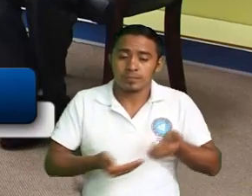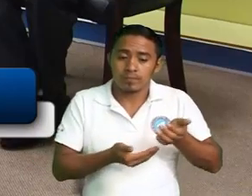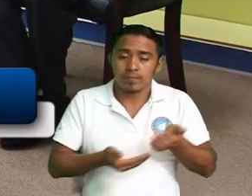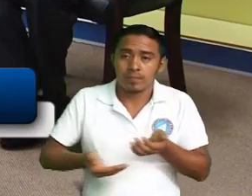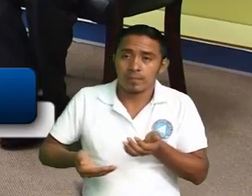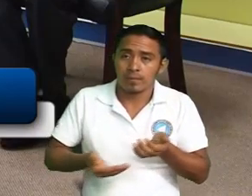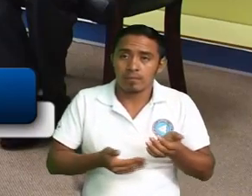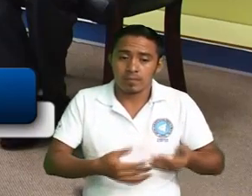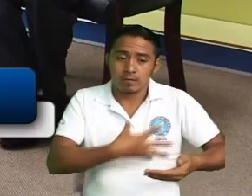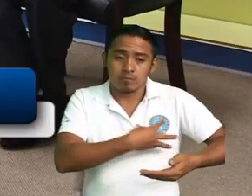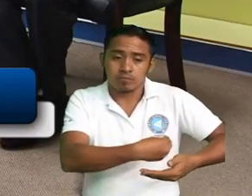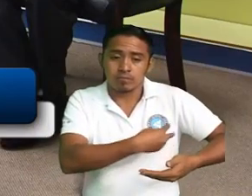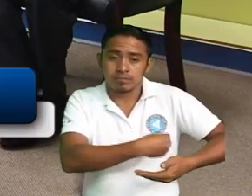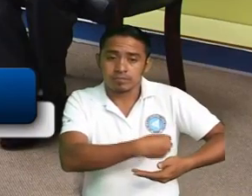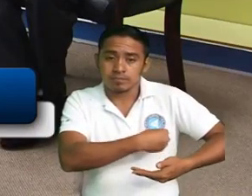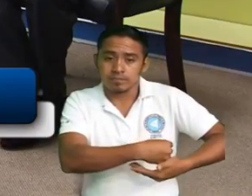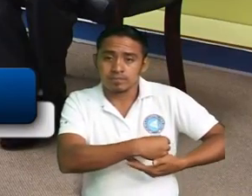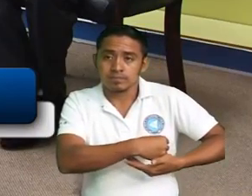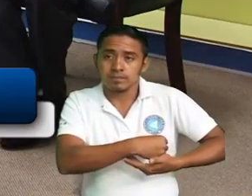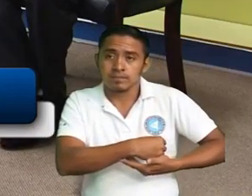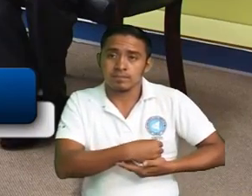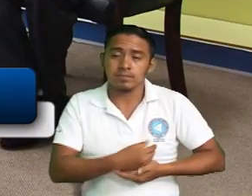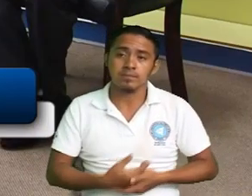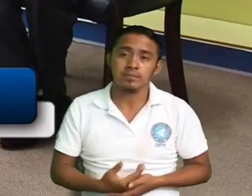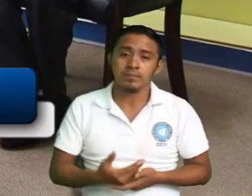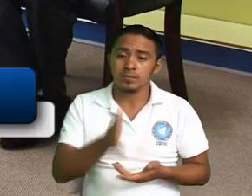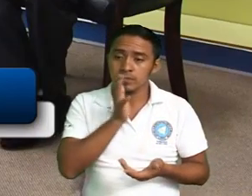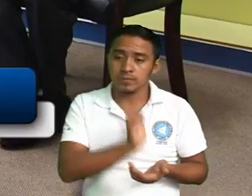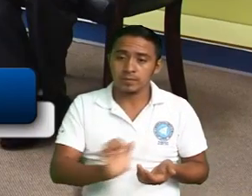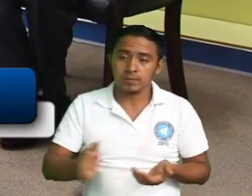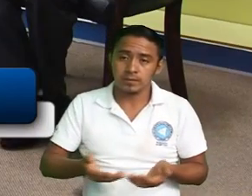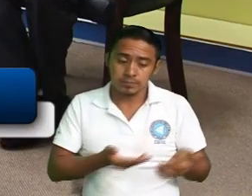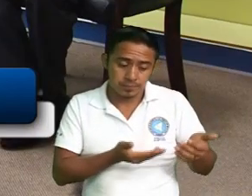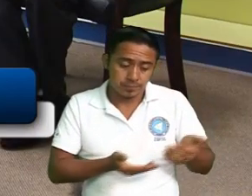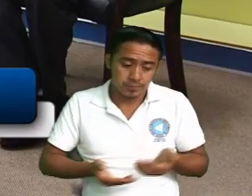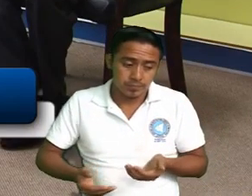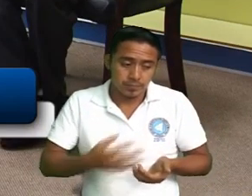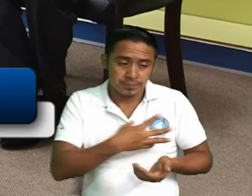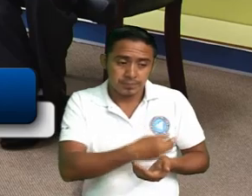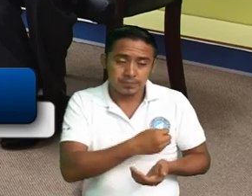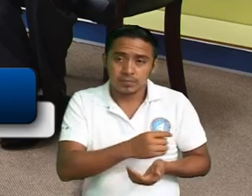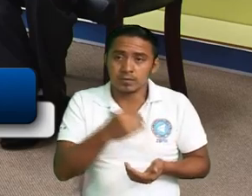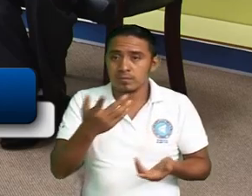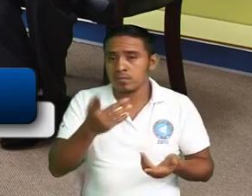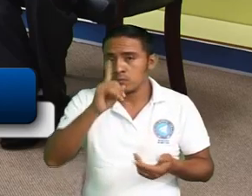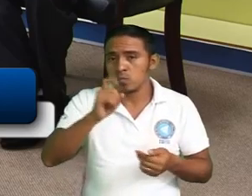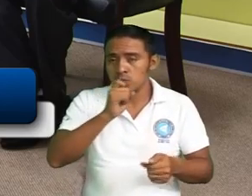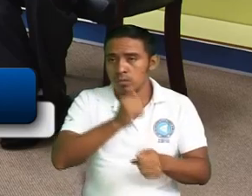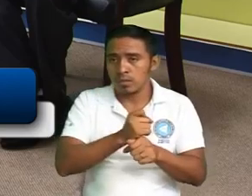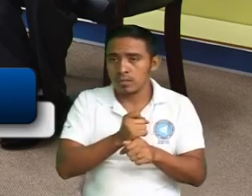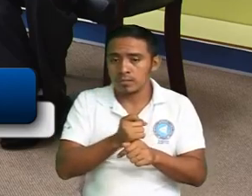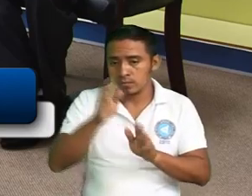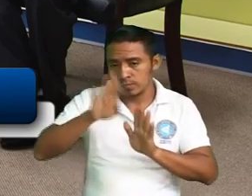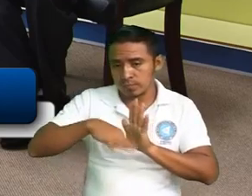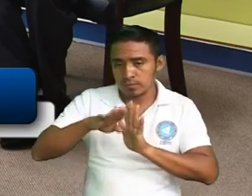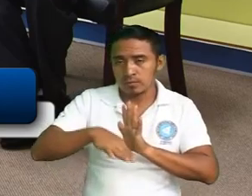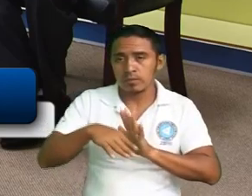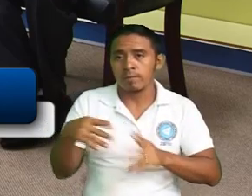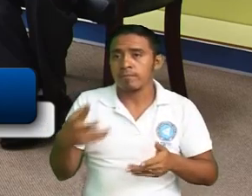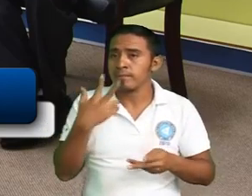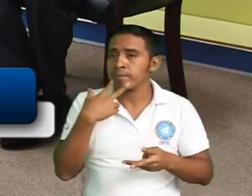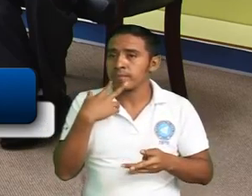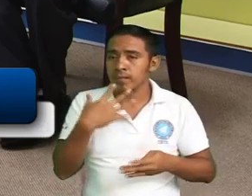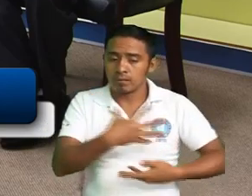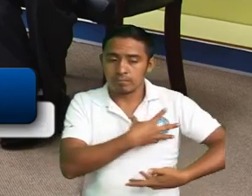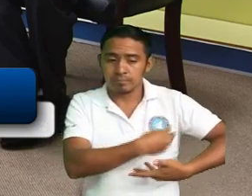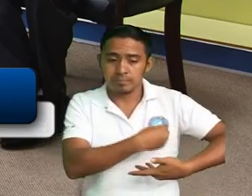reciben lactancia materna, los lactantes sobre todo, los niños menores de un año que no reciben